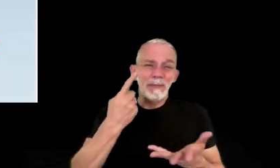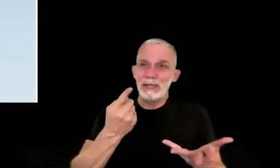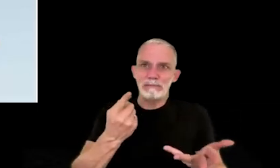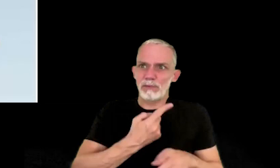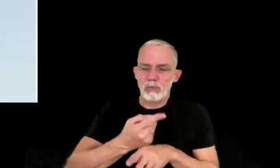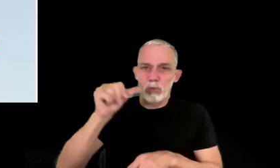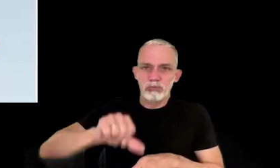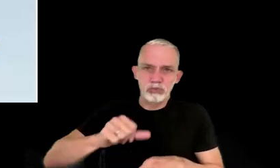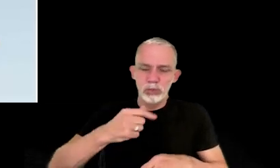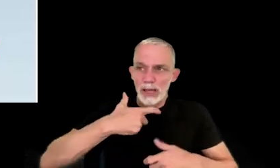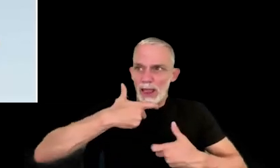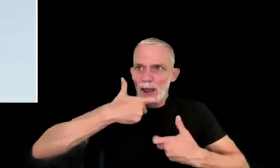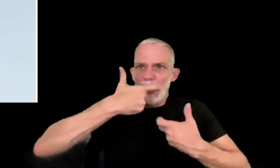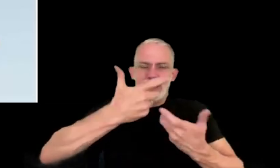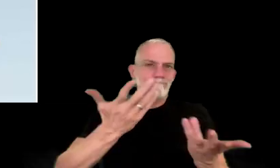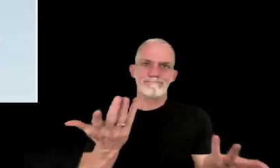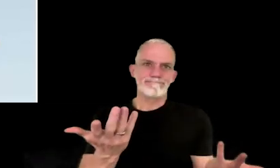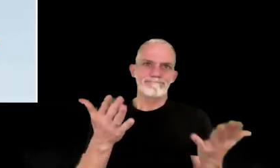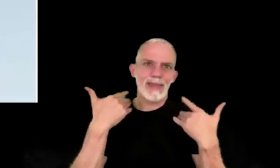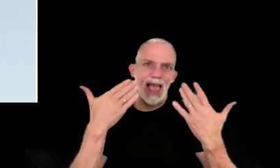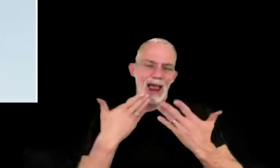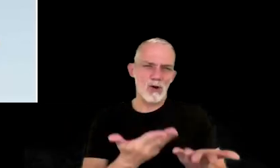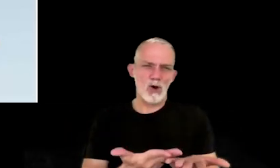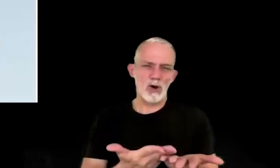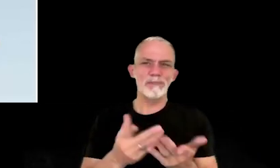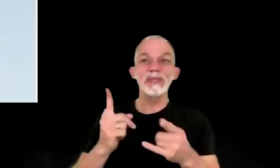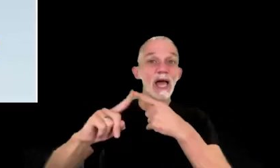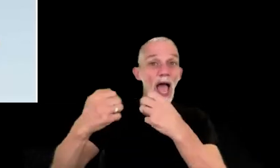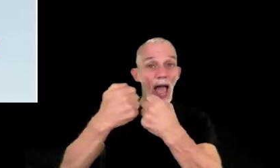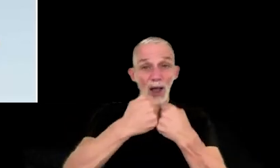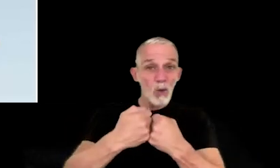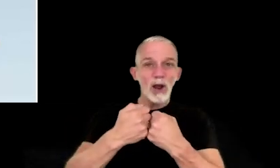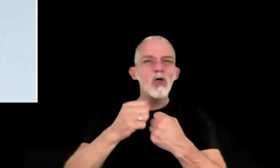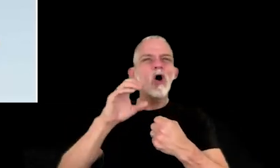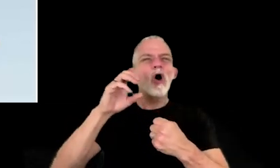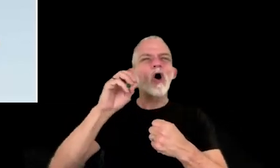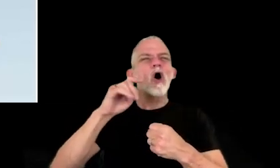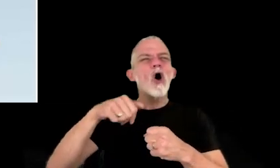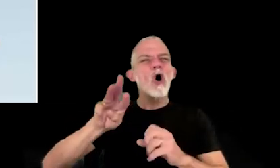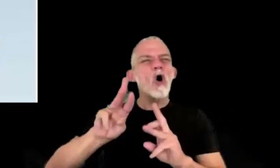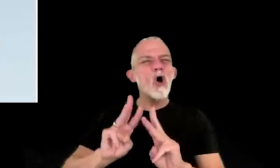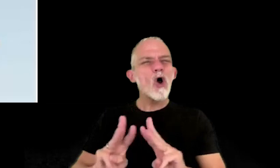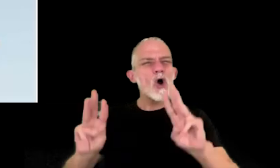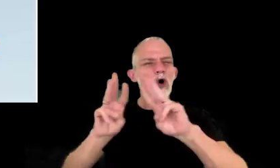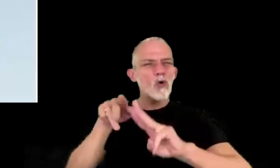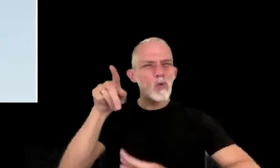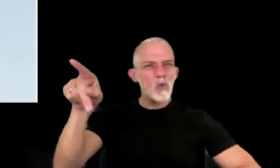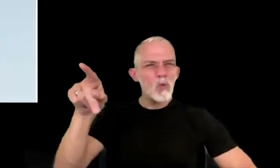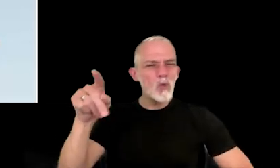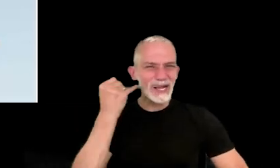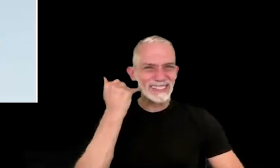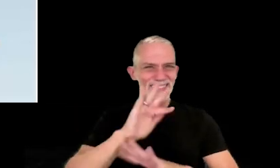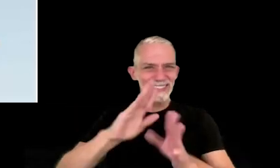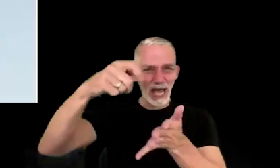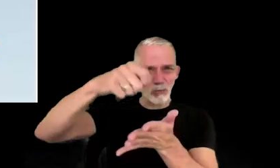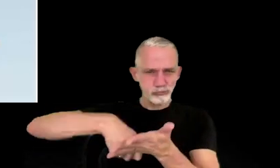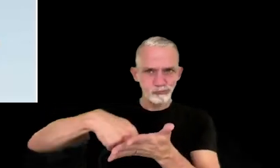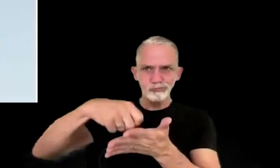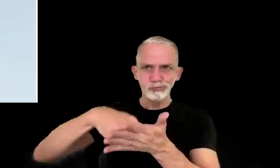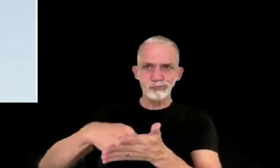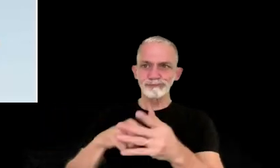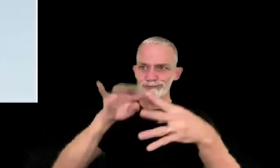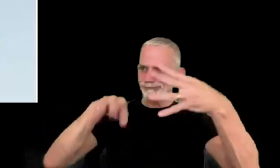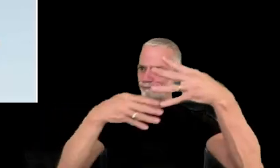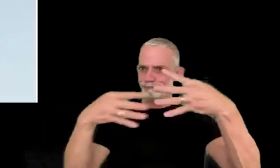son estudios que se vienen haciendo en el marco de la Convención Marco de Naciones Unidas. Se efectuó, esta gráfica está